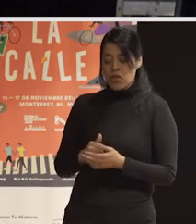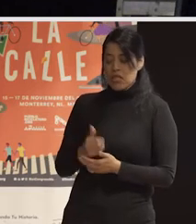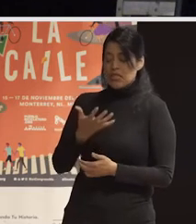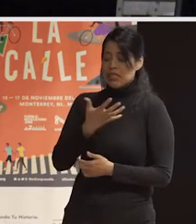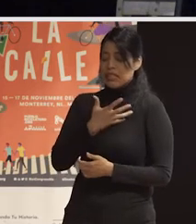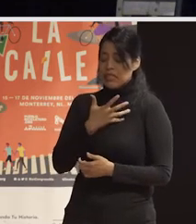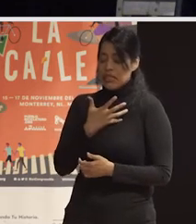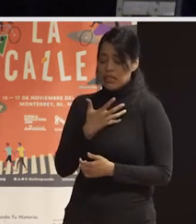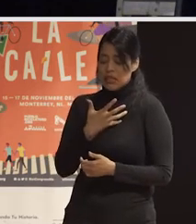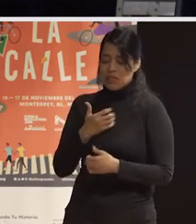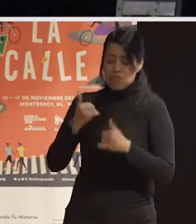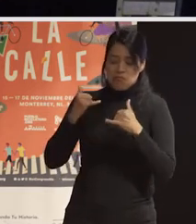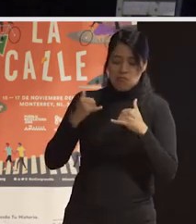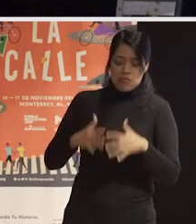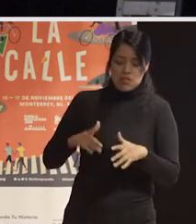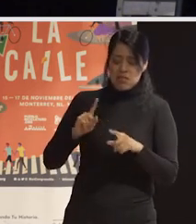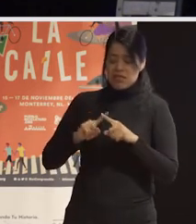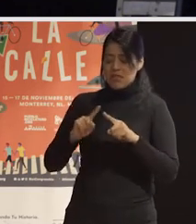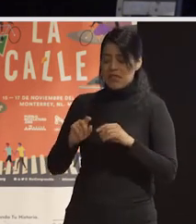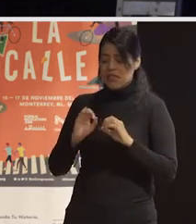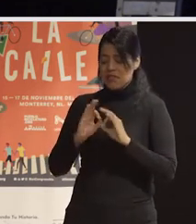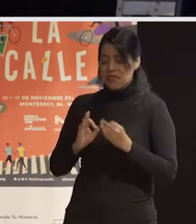pesos de manera simultánea